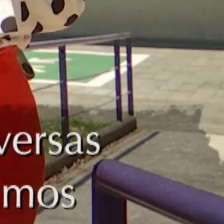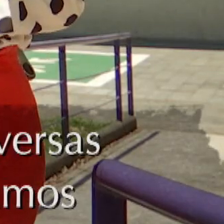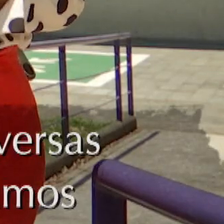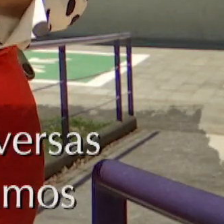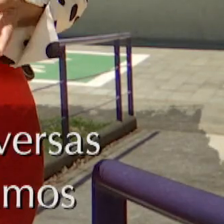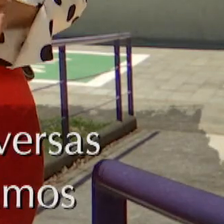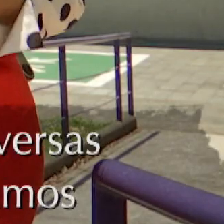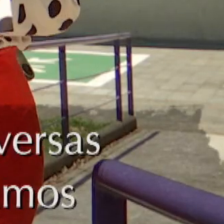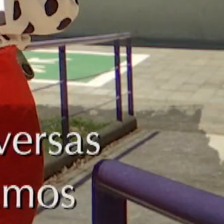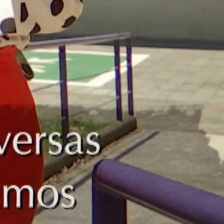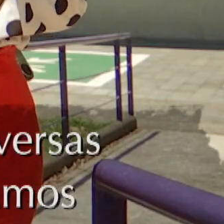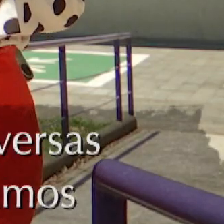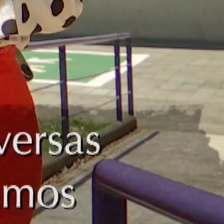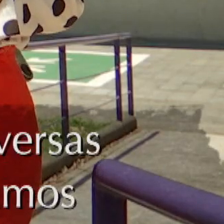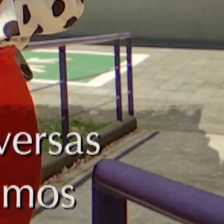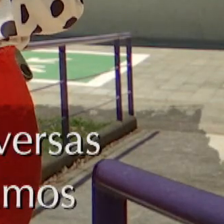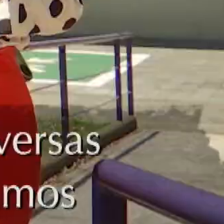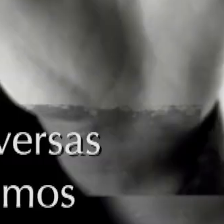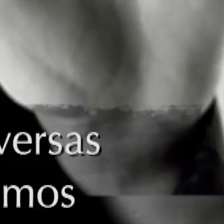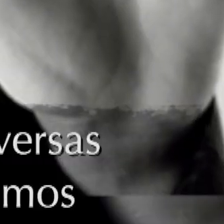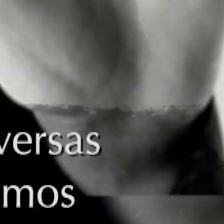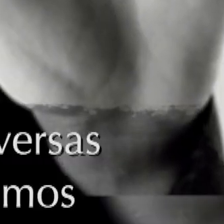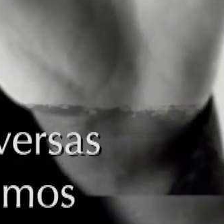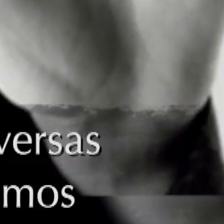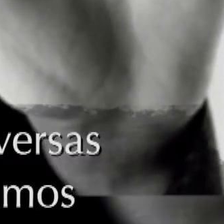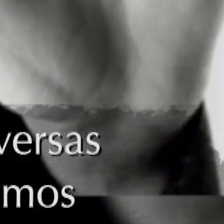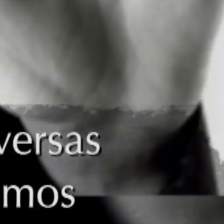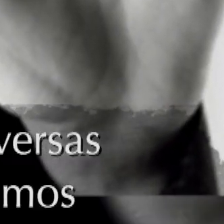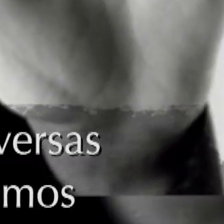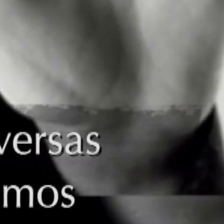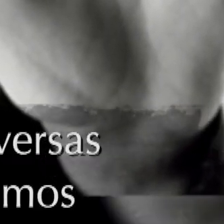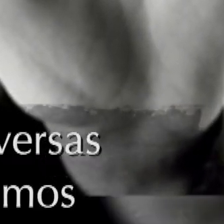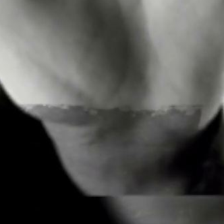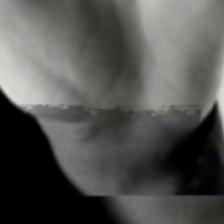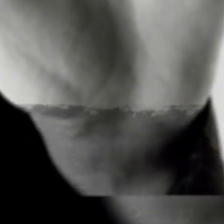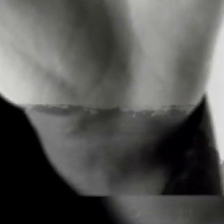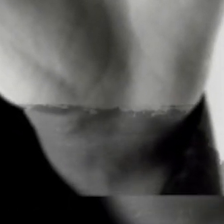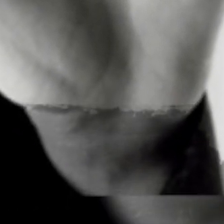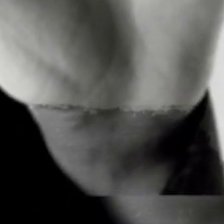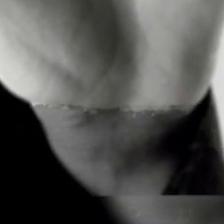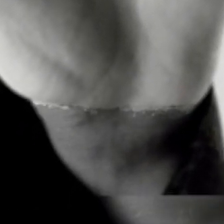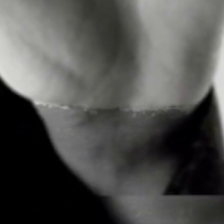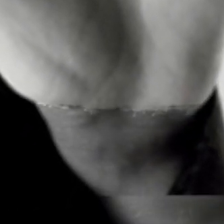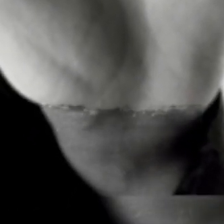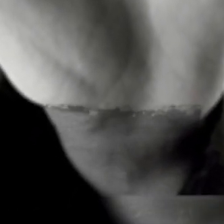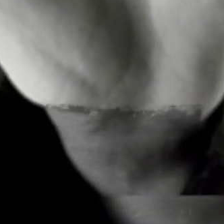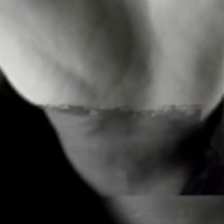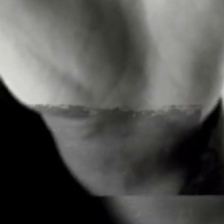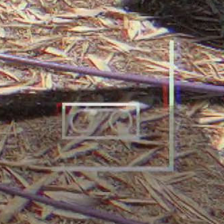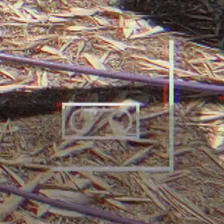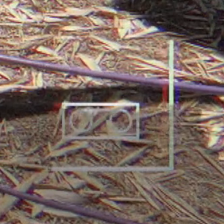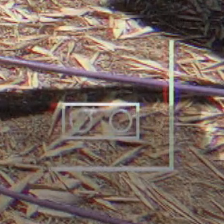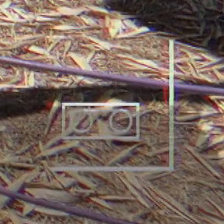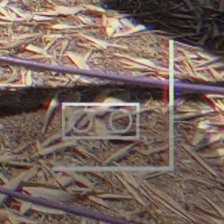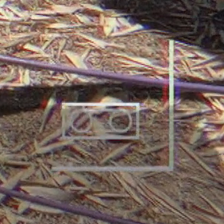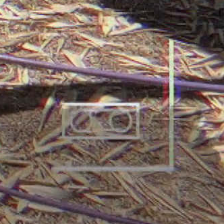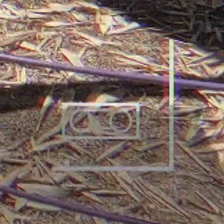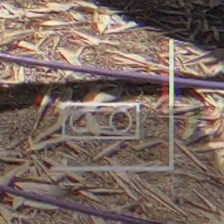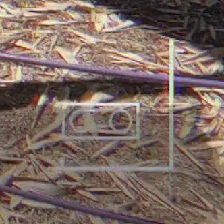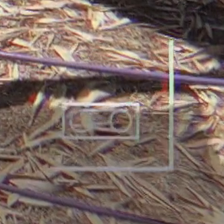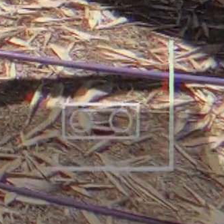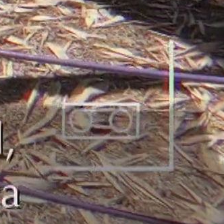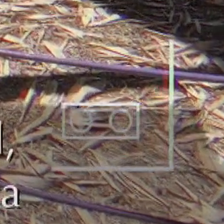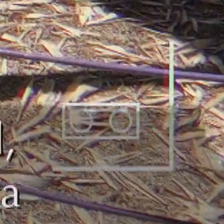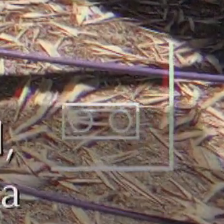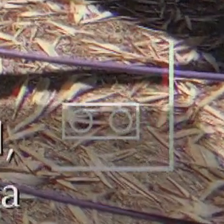de ejercitar es escribir diversas situaciones y visualizar cómo responderíamos diciendo no de forma asertiva. ¿Con qué palabras